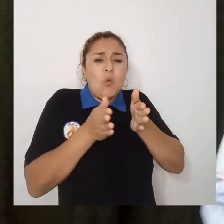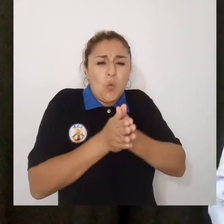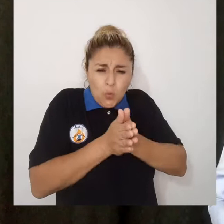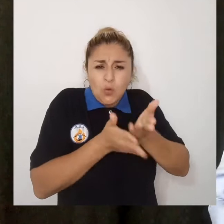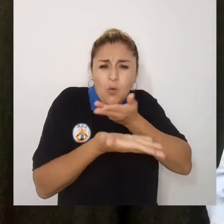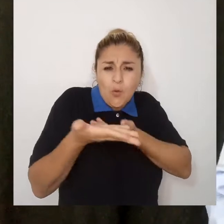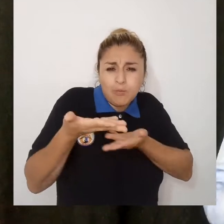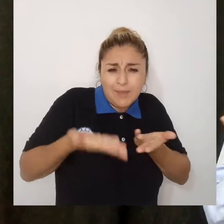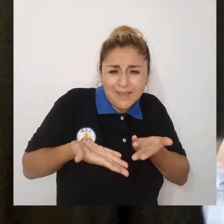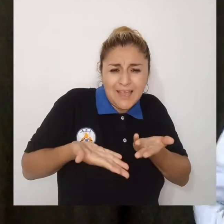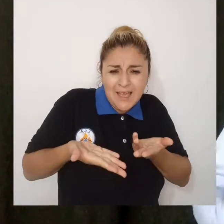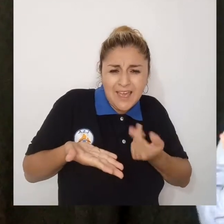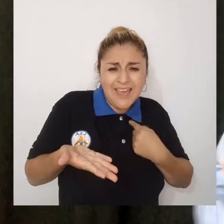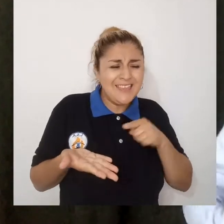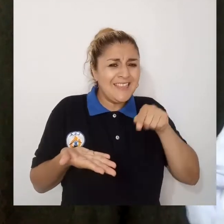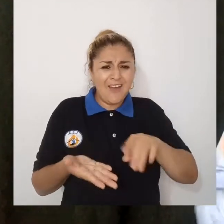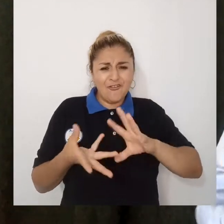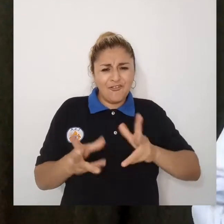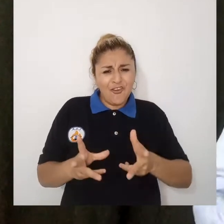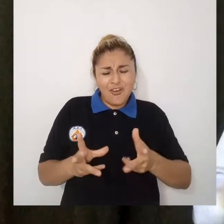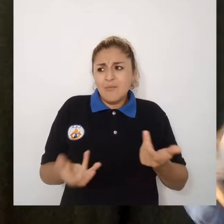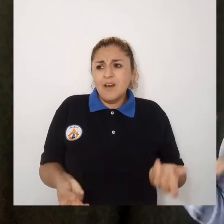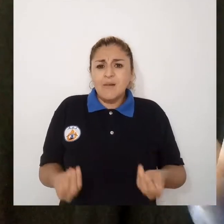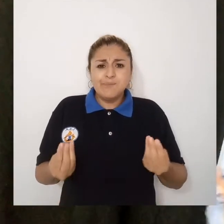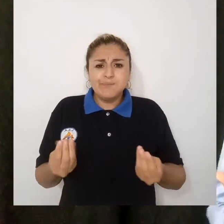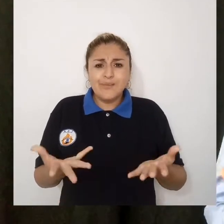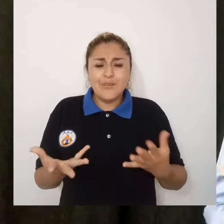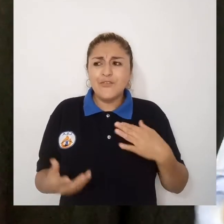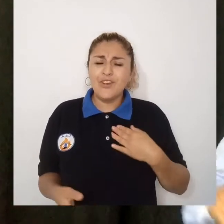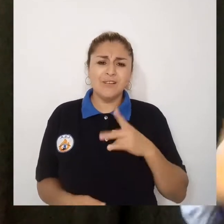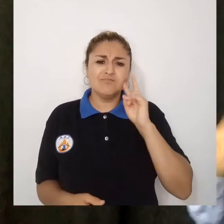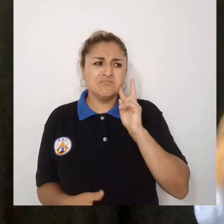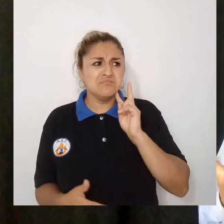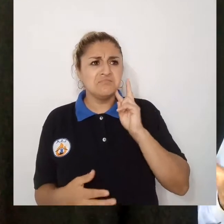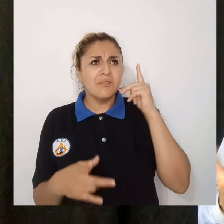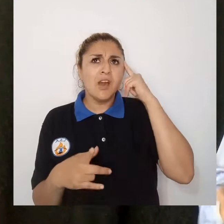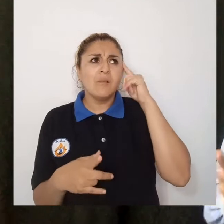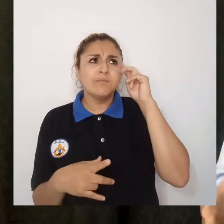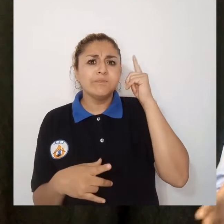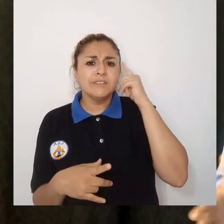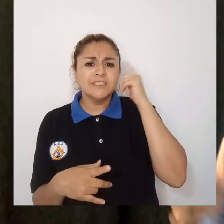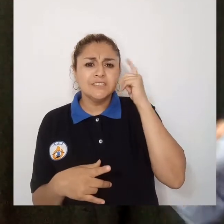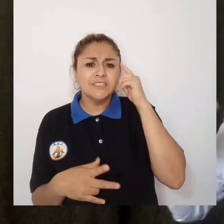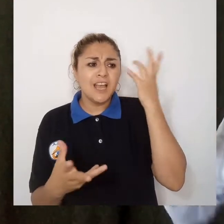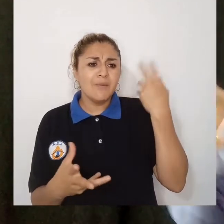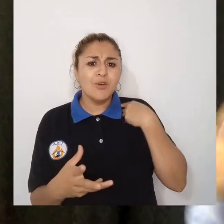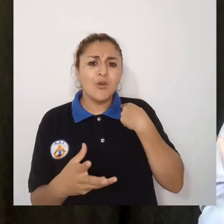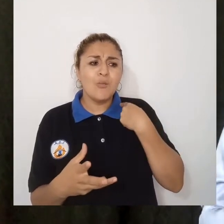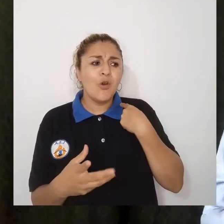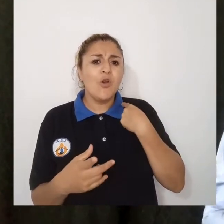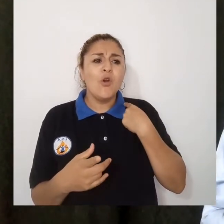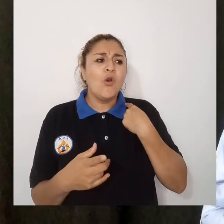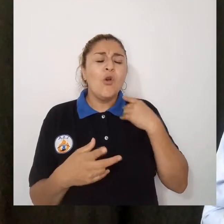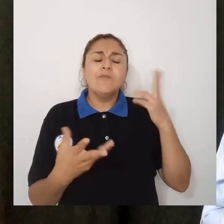espiritual como algo de la necesidad diaria de las personas no y de un contacto y acercamiento a las costumbres